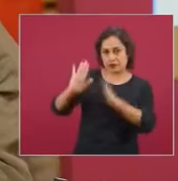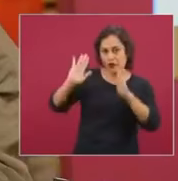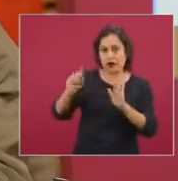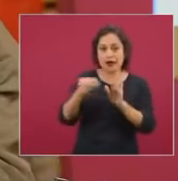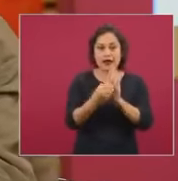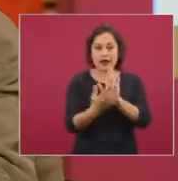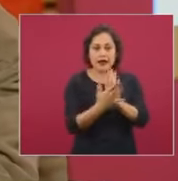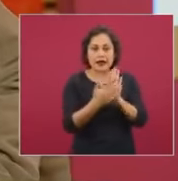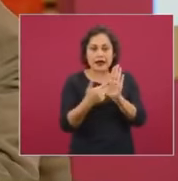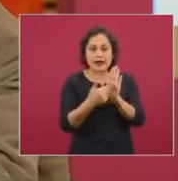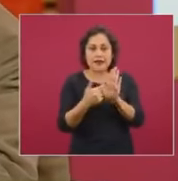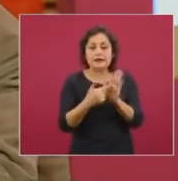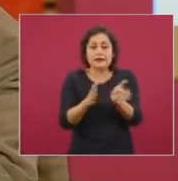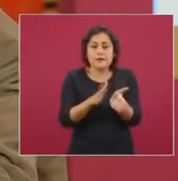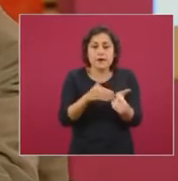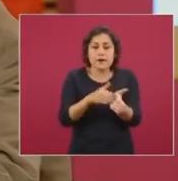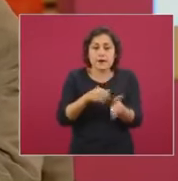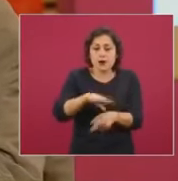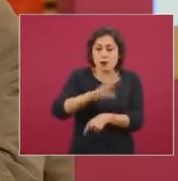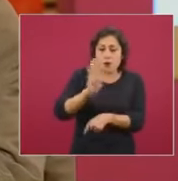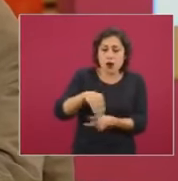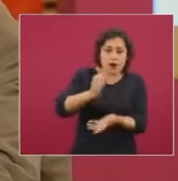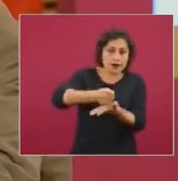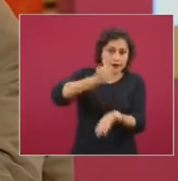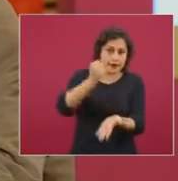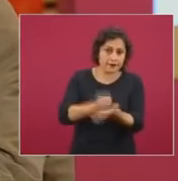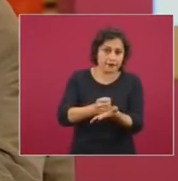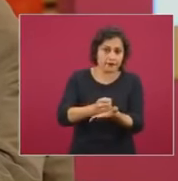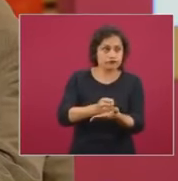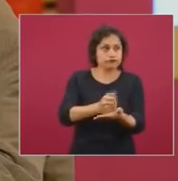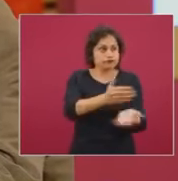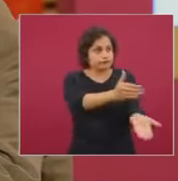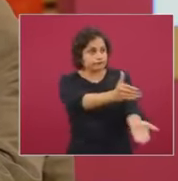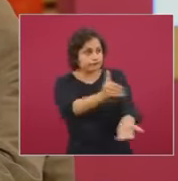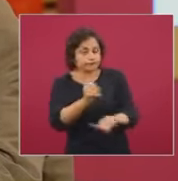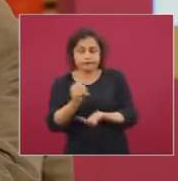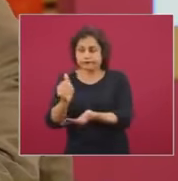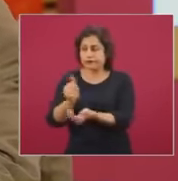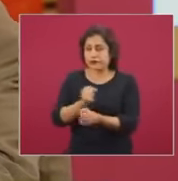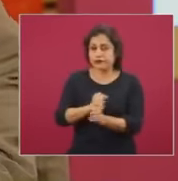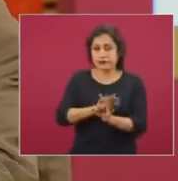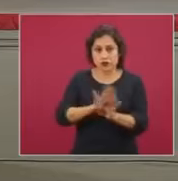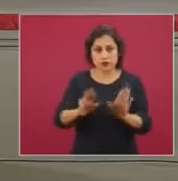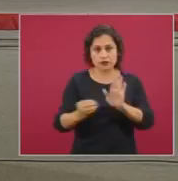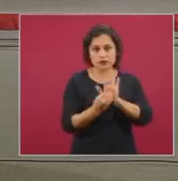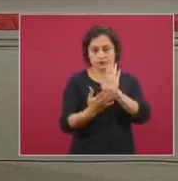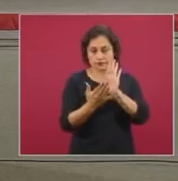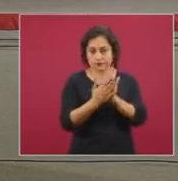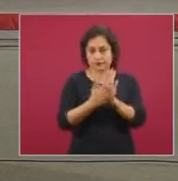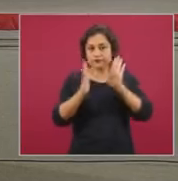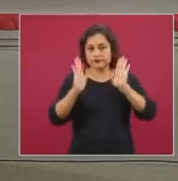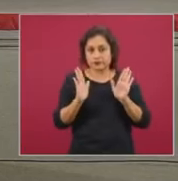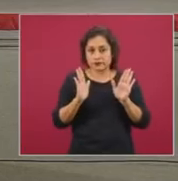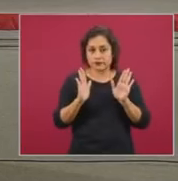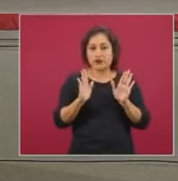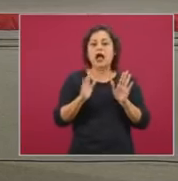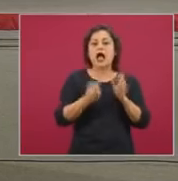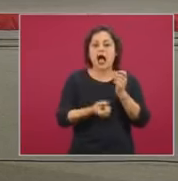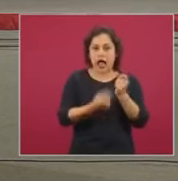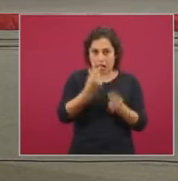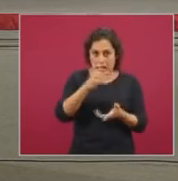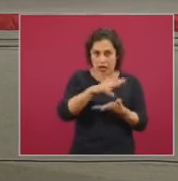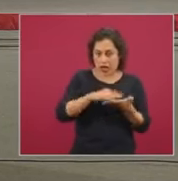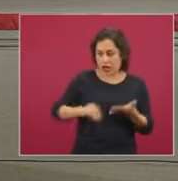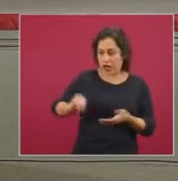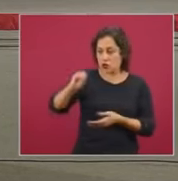hay en cada una de las entidades. Y de estas, no necesariamente, digo, una proporción de ellas están en el CISBER, que fue esta